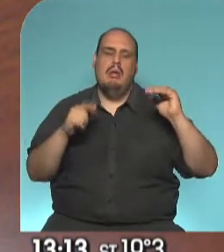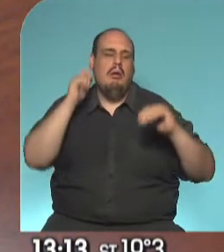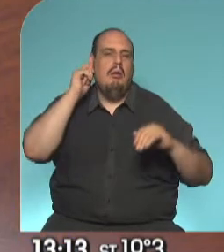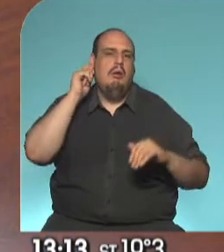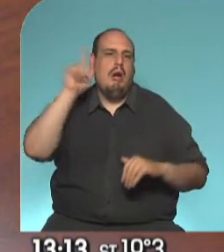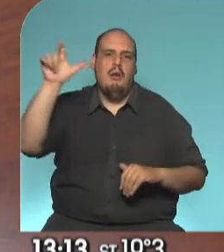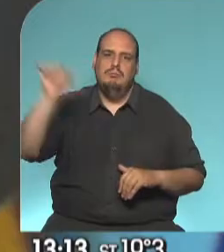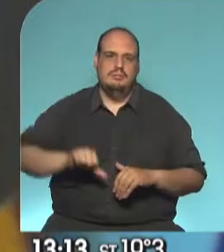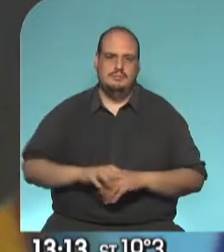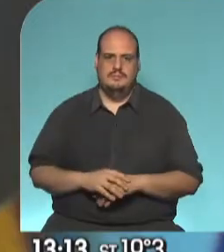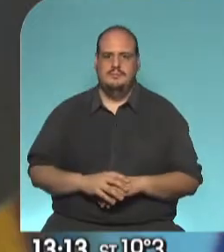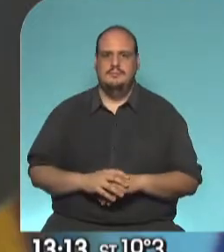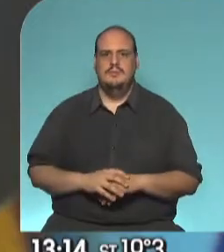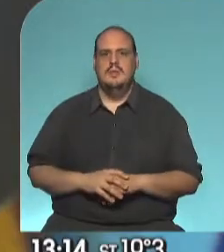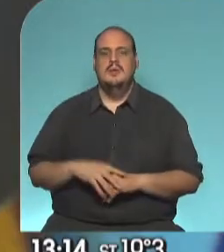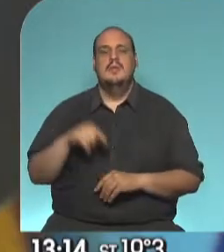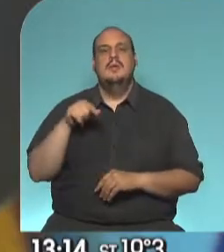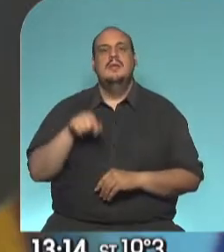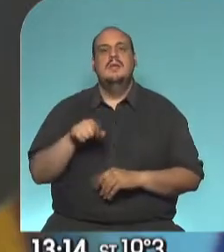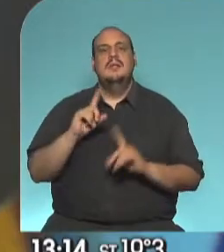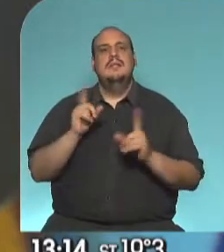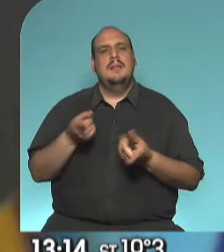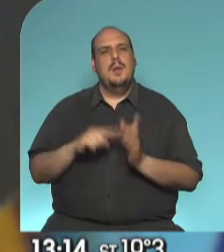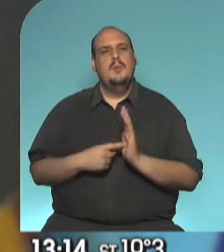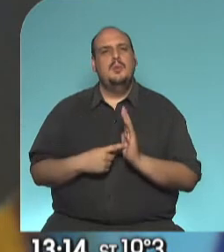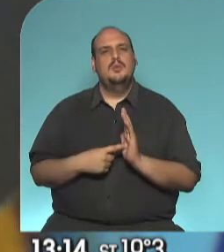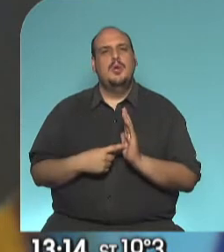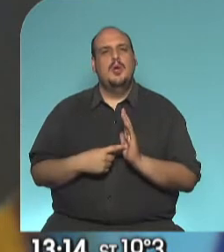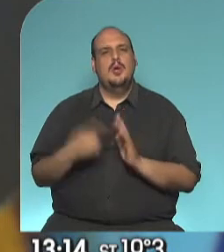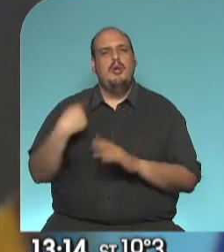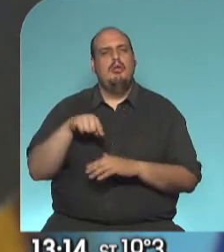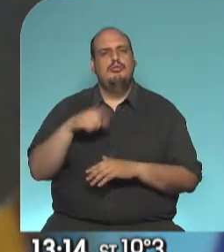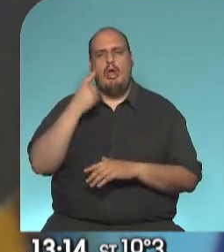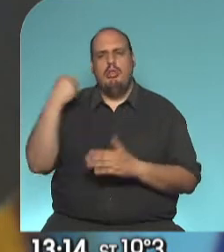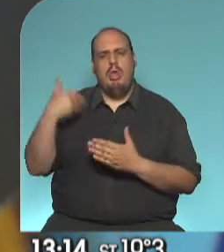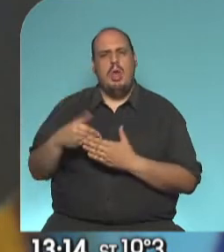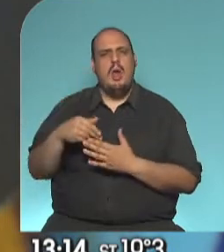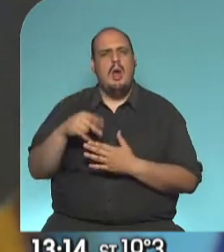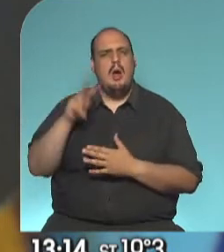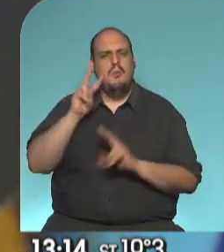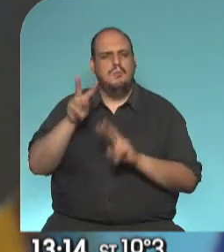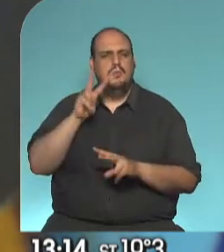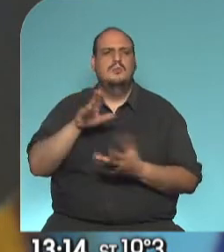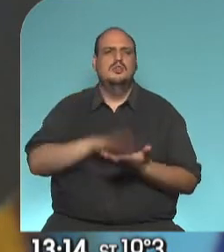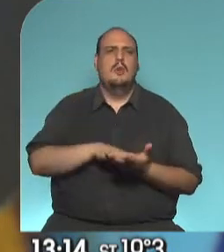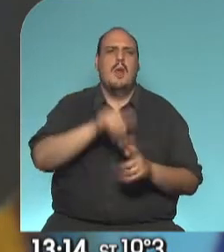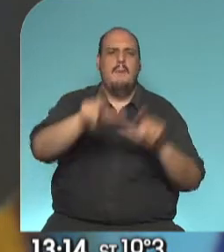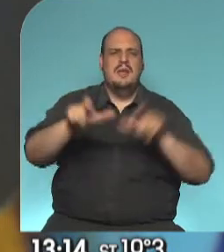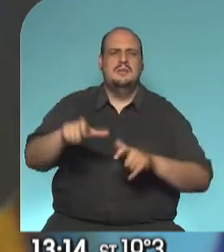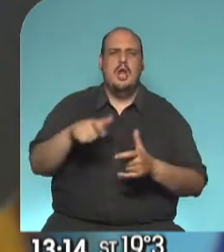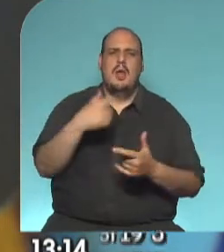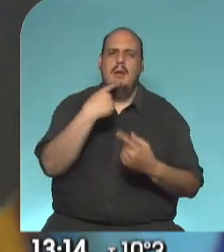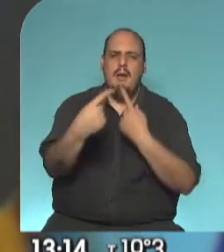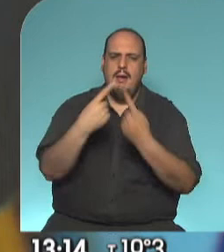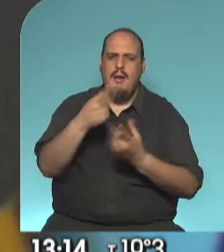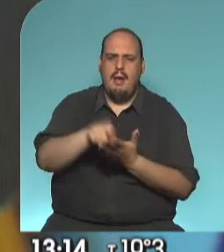opinión. Sí, y creo que también acá está un poco en juego. De hecho, hemos visto en los últimos días las últimas encuestas posteriores